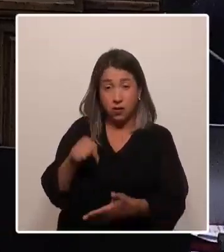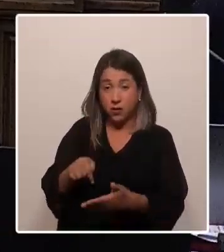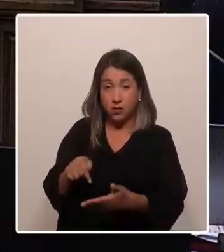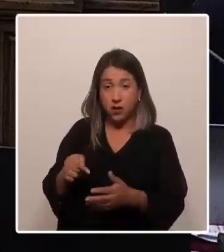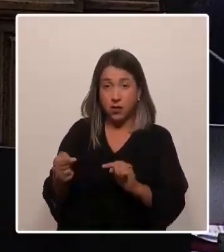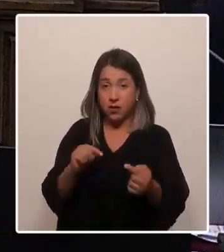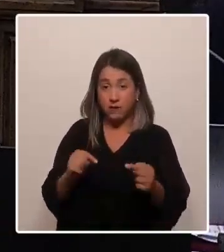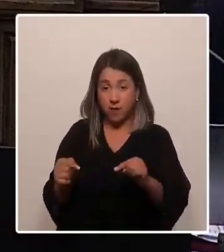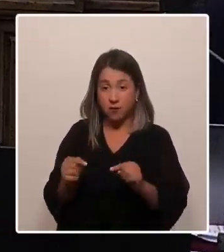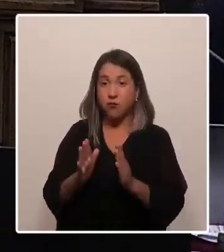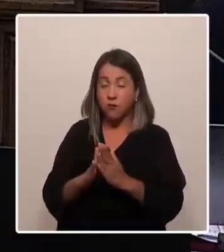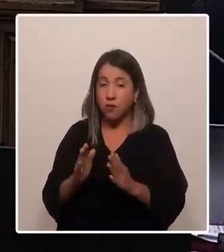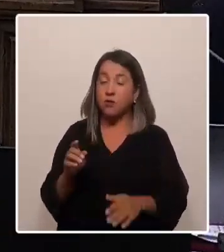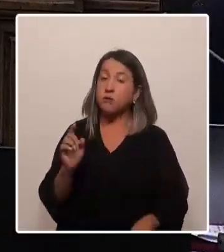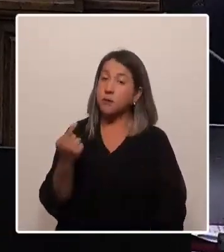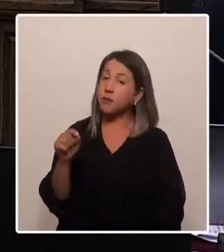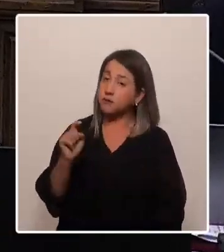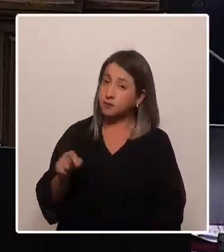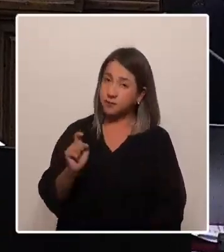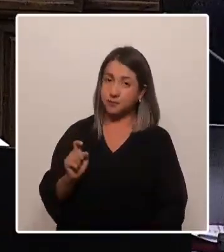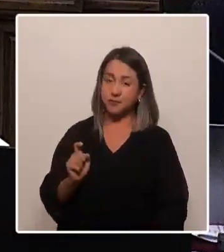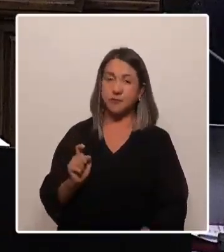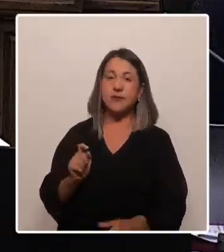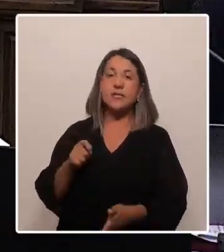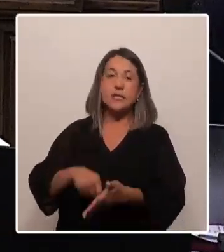hacer uso de la palabra.